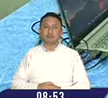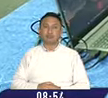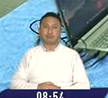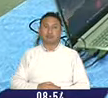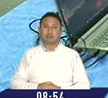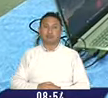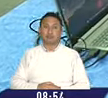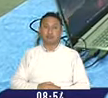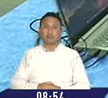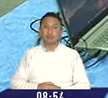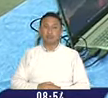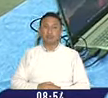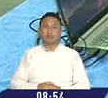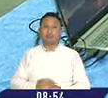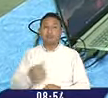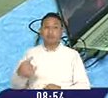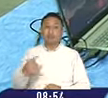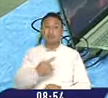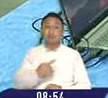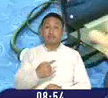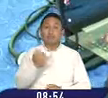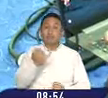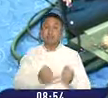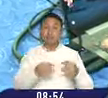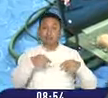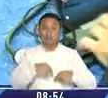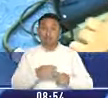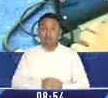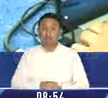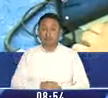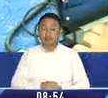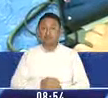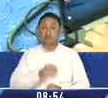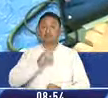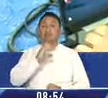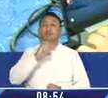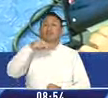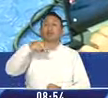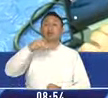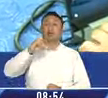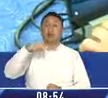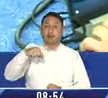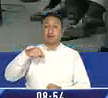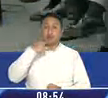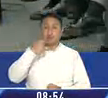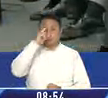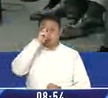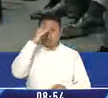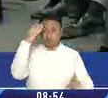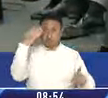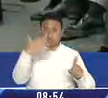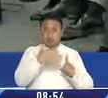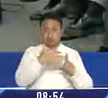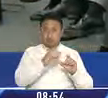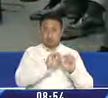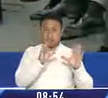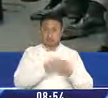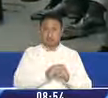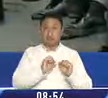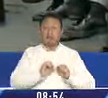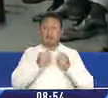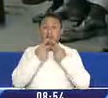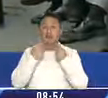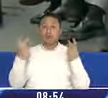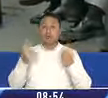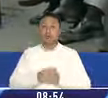con total transparencia hasta el final. Es lo que pretende el Consejo Nacional Electoral, CNE. Por lo que de forma pública se efectuó